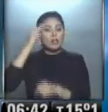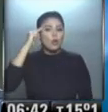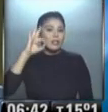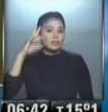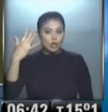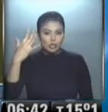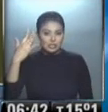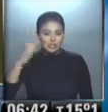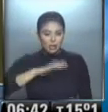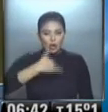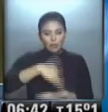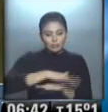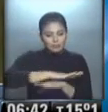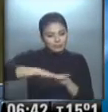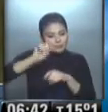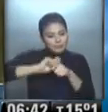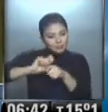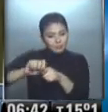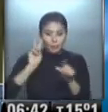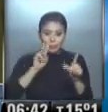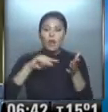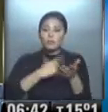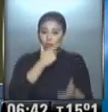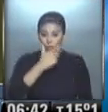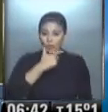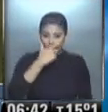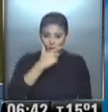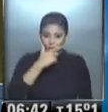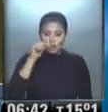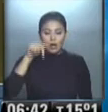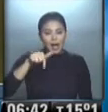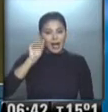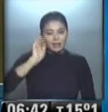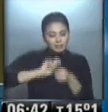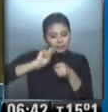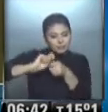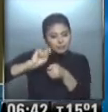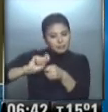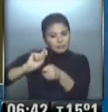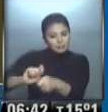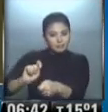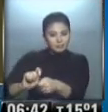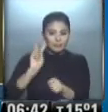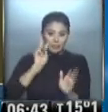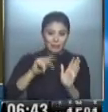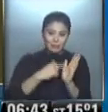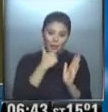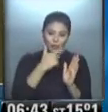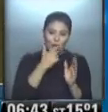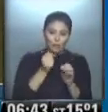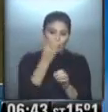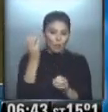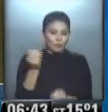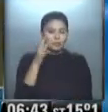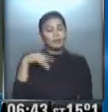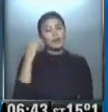porque hay obras, como estamos viendo en pantalla, en esa zona de Corrientes, ahí titilando ese punto rojo en el medio